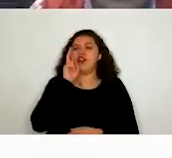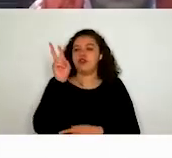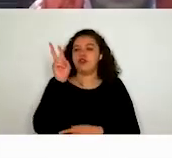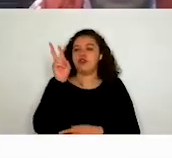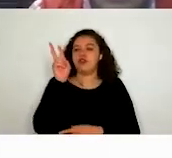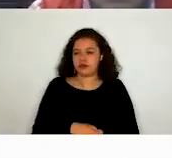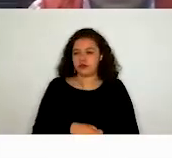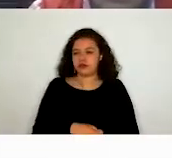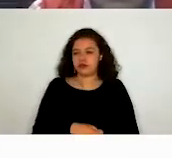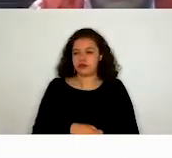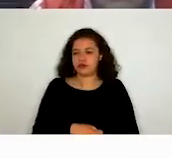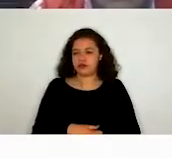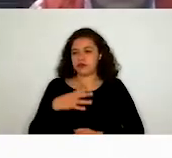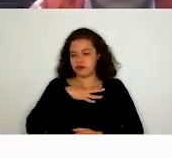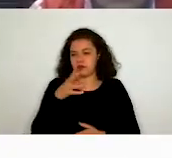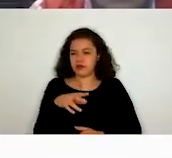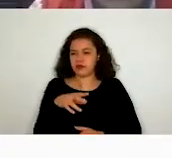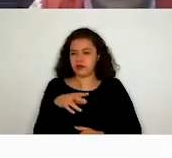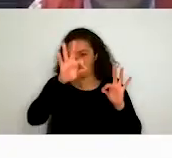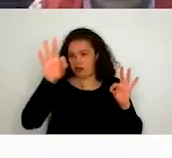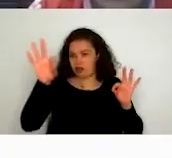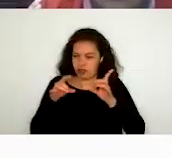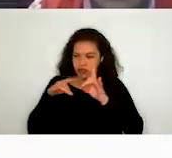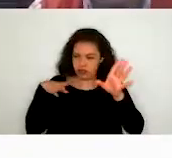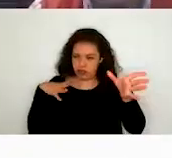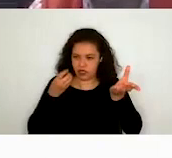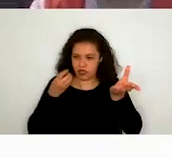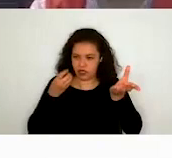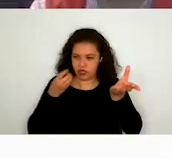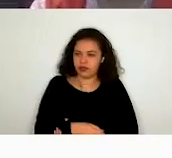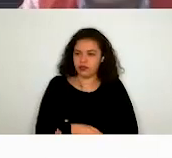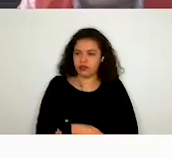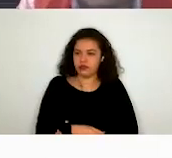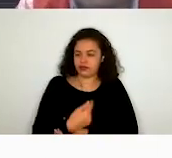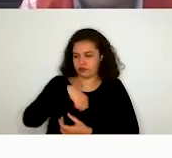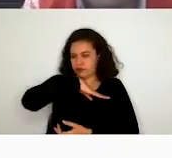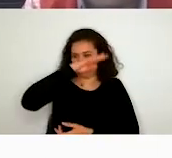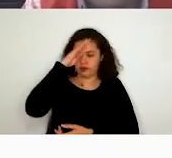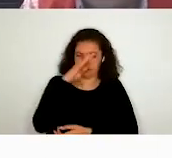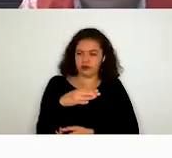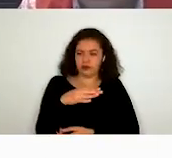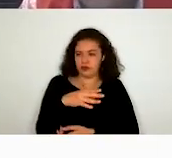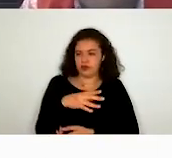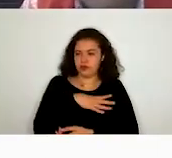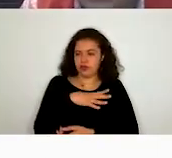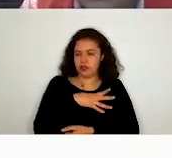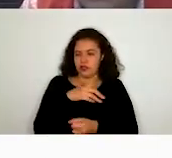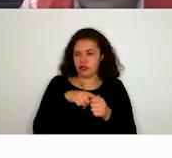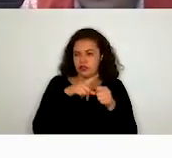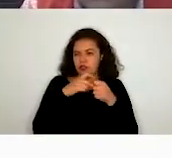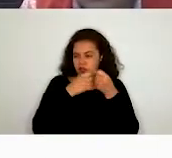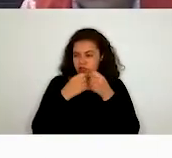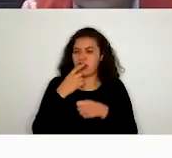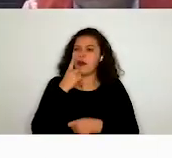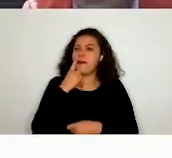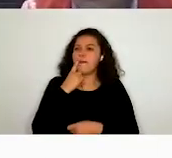tenemos la ruta de evacuación y sabemos que la ruta de evacuación tiene un color de seguridad verde y